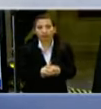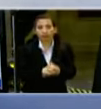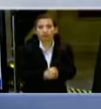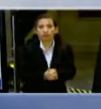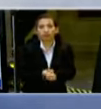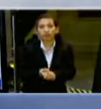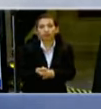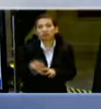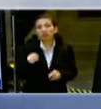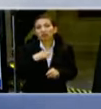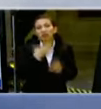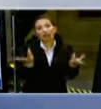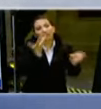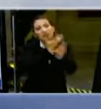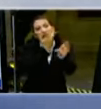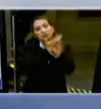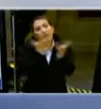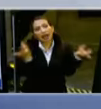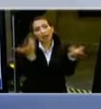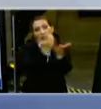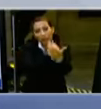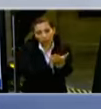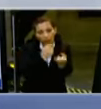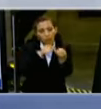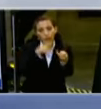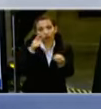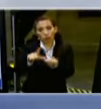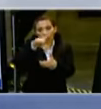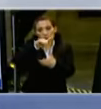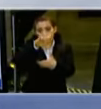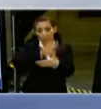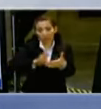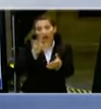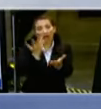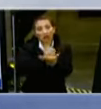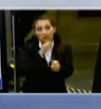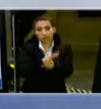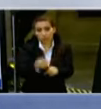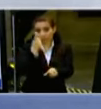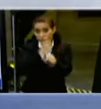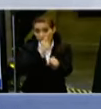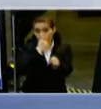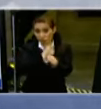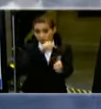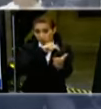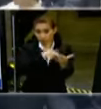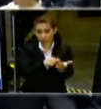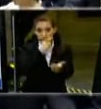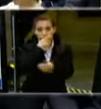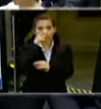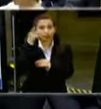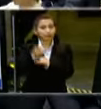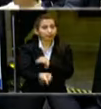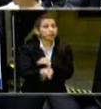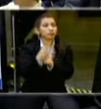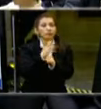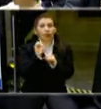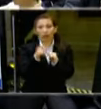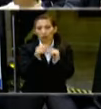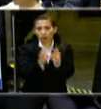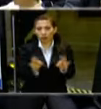¿Qué hemos logrado con Estados Unidos? ¿Qué hemos logrado con América Latina? En primer lugar, yo diría, algo